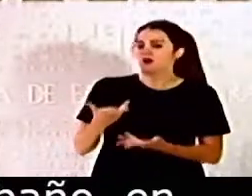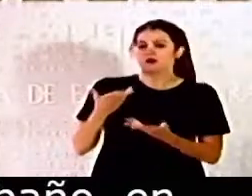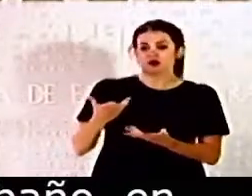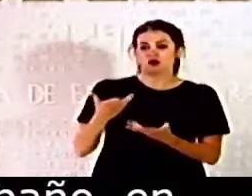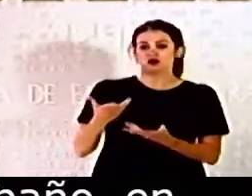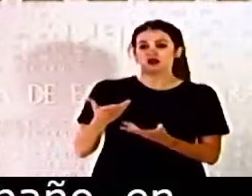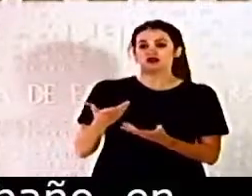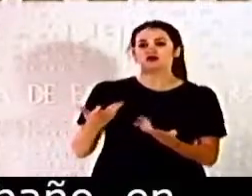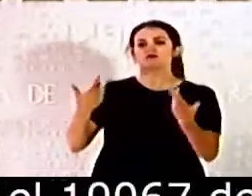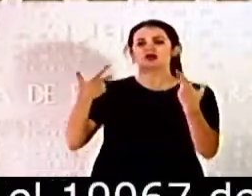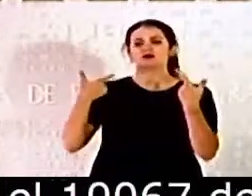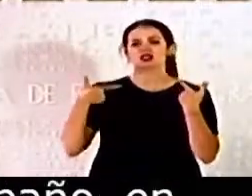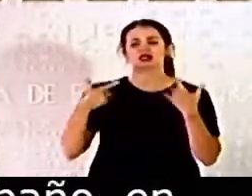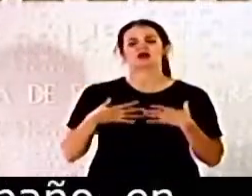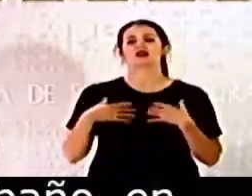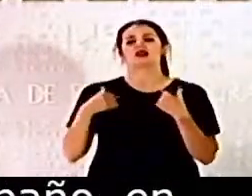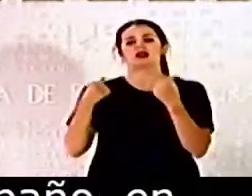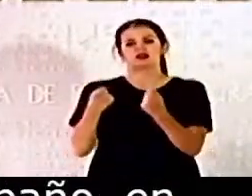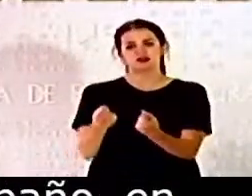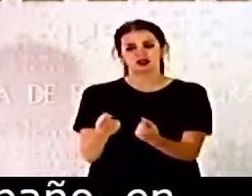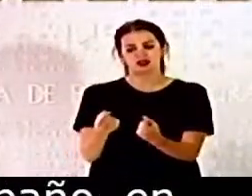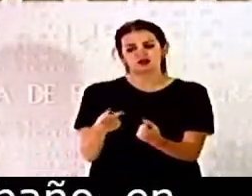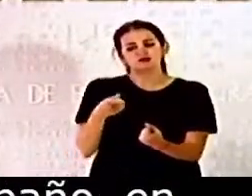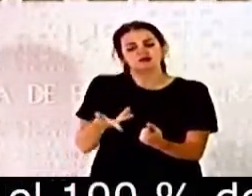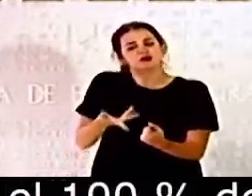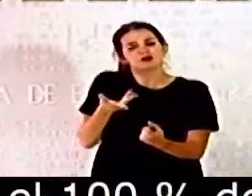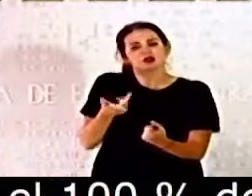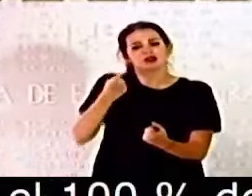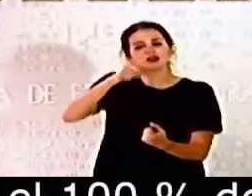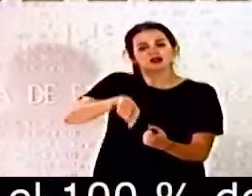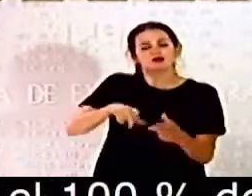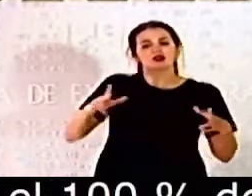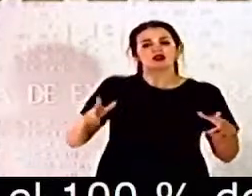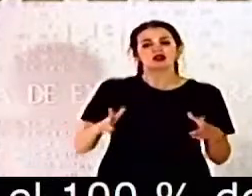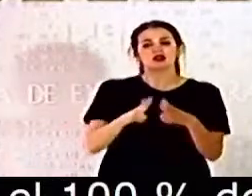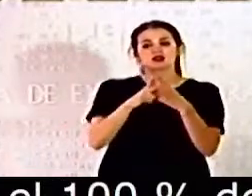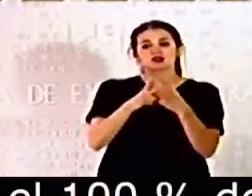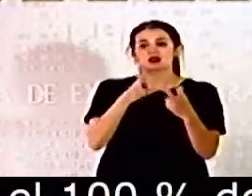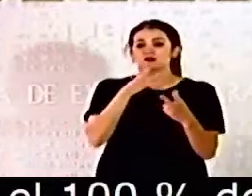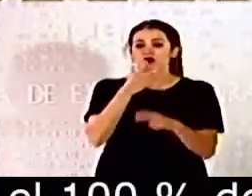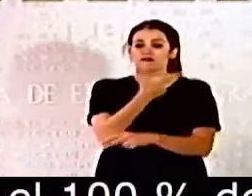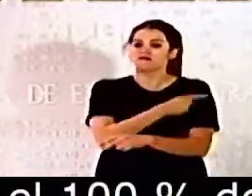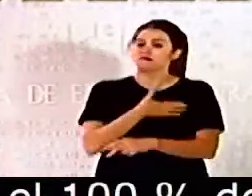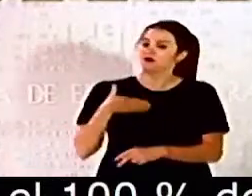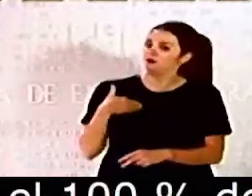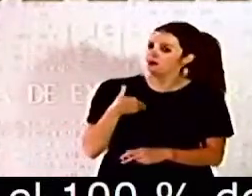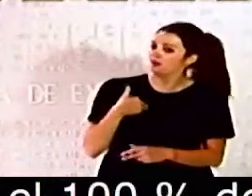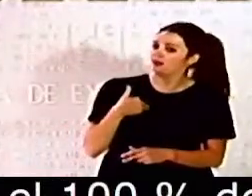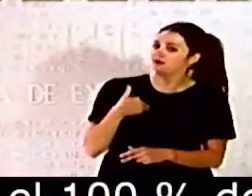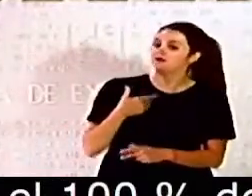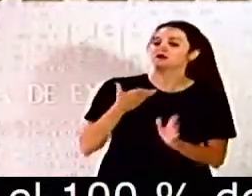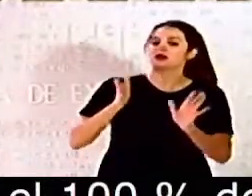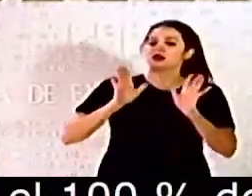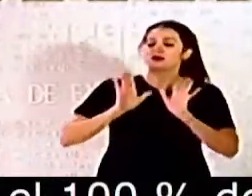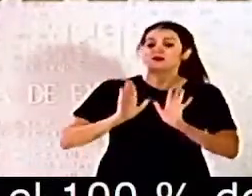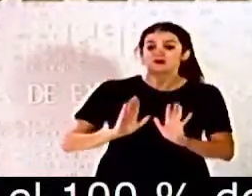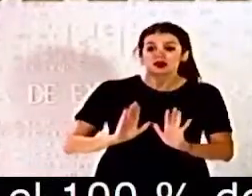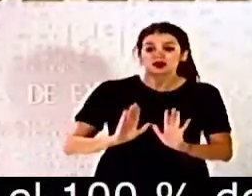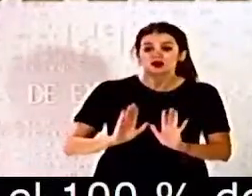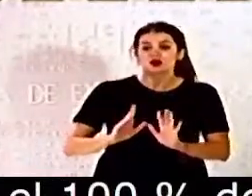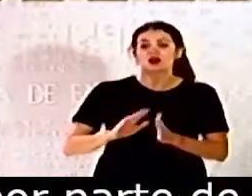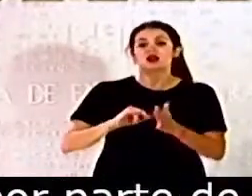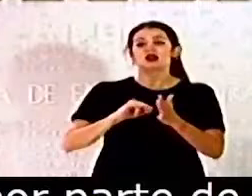sanidad, sería muy importante por parte de la sociedad que ha accedido a las vacunas, pero en cierta